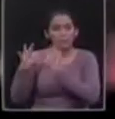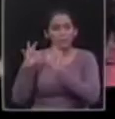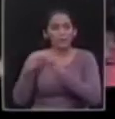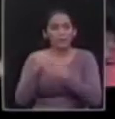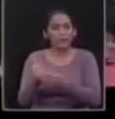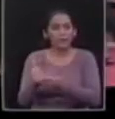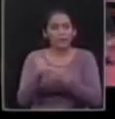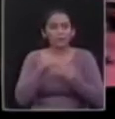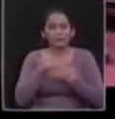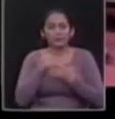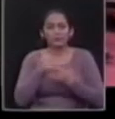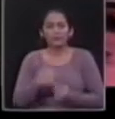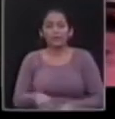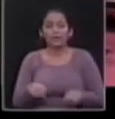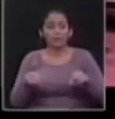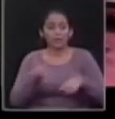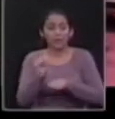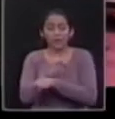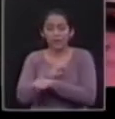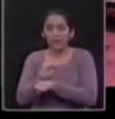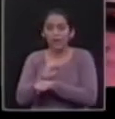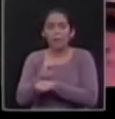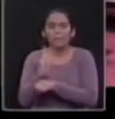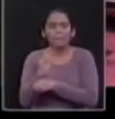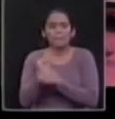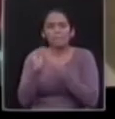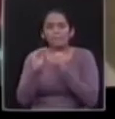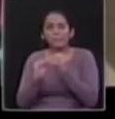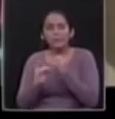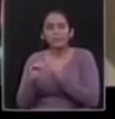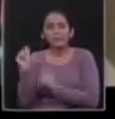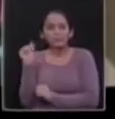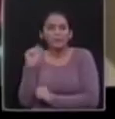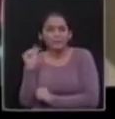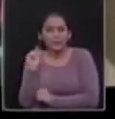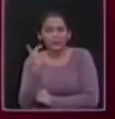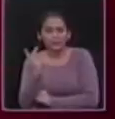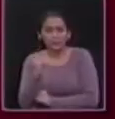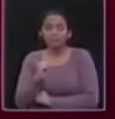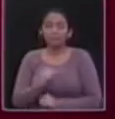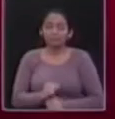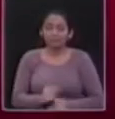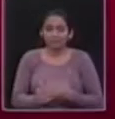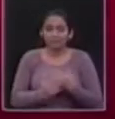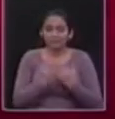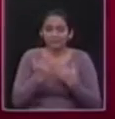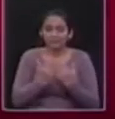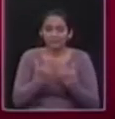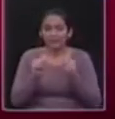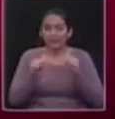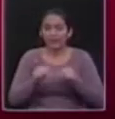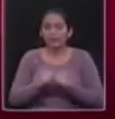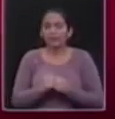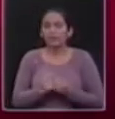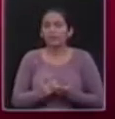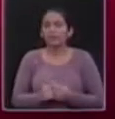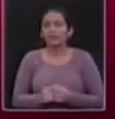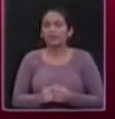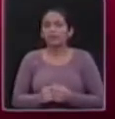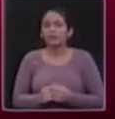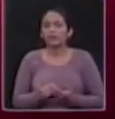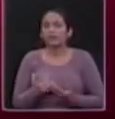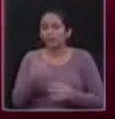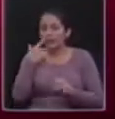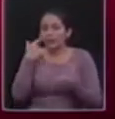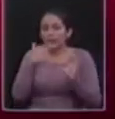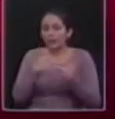los vehículos más económicos, como el Rio Ere, hemos buscado reducir el nivel de emisiones con cilindrajes más bajos, pero con la